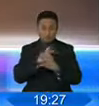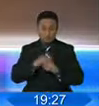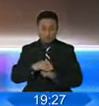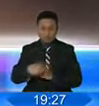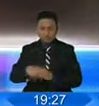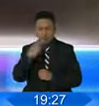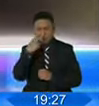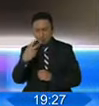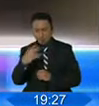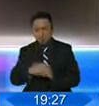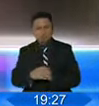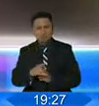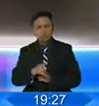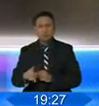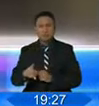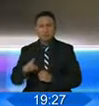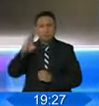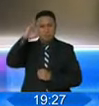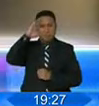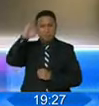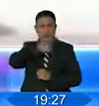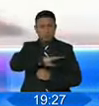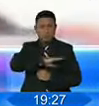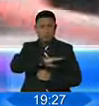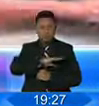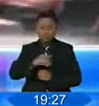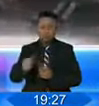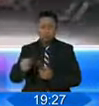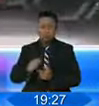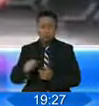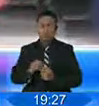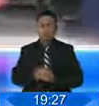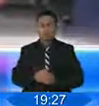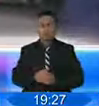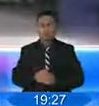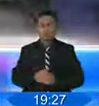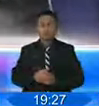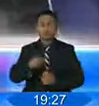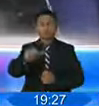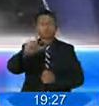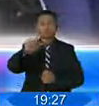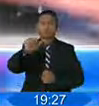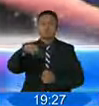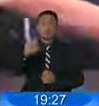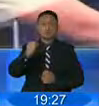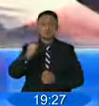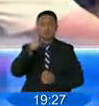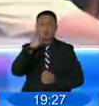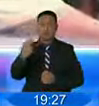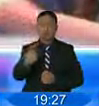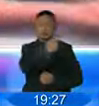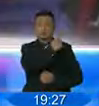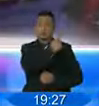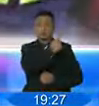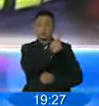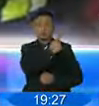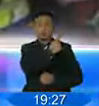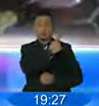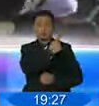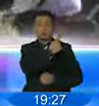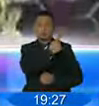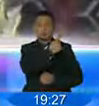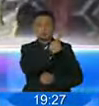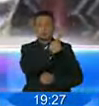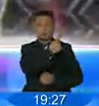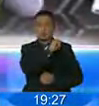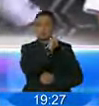se observa en un procedimiento a un agente civil. Aquí está el señor Álamos. El señor Álamos permanece en